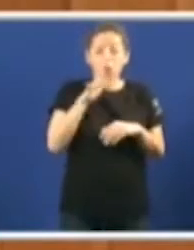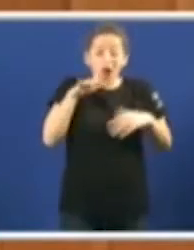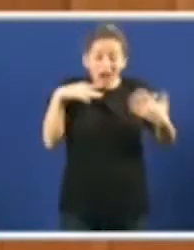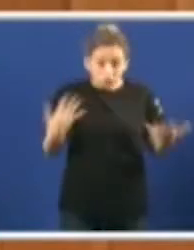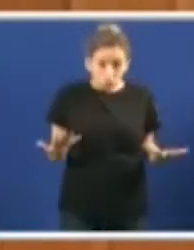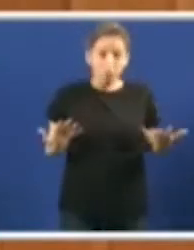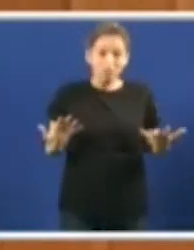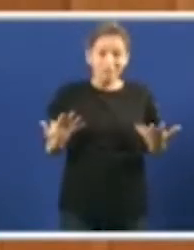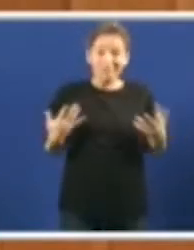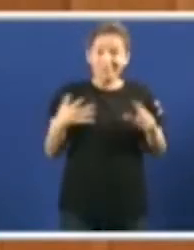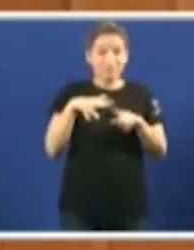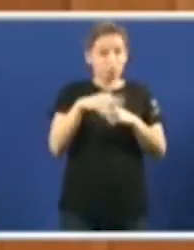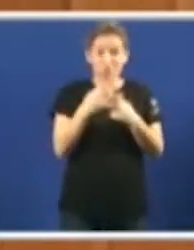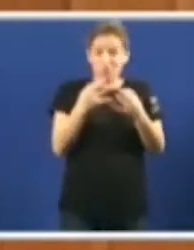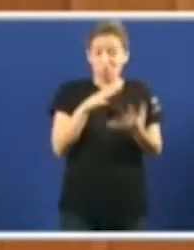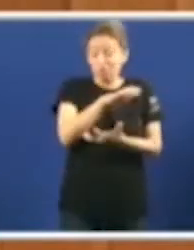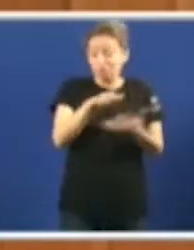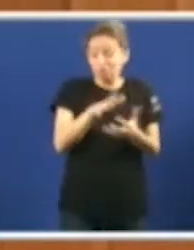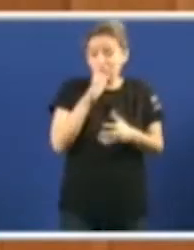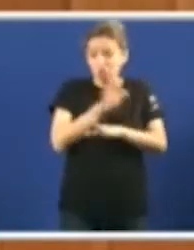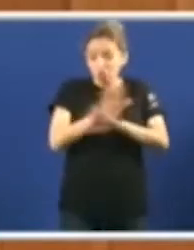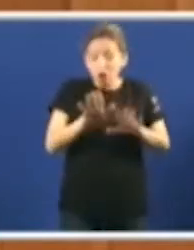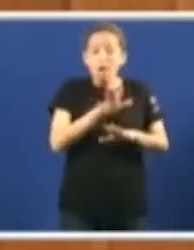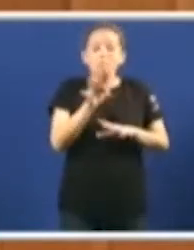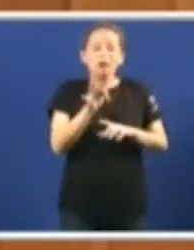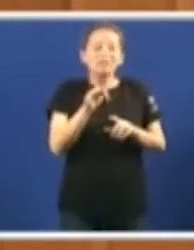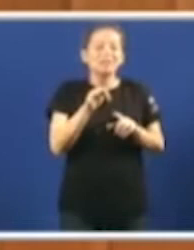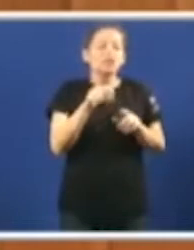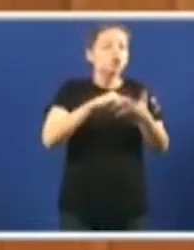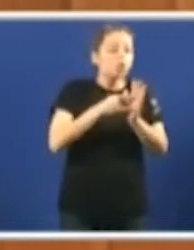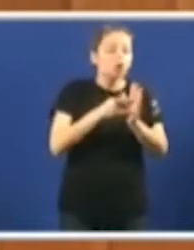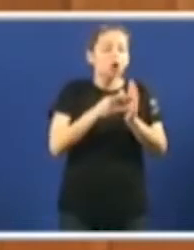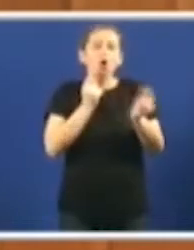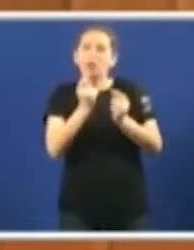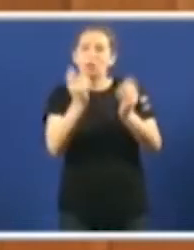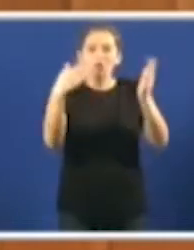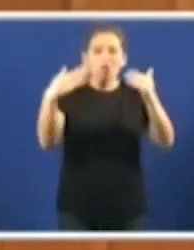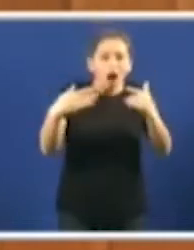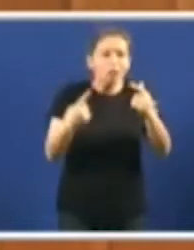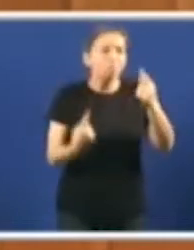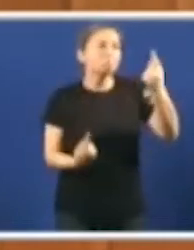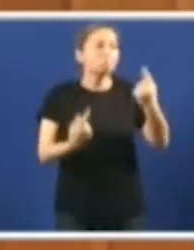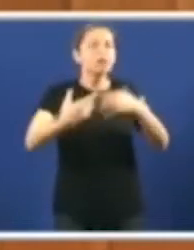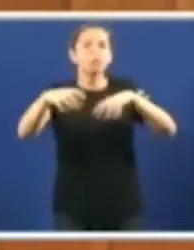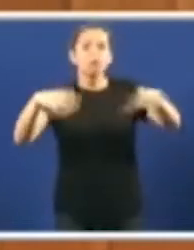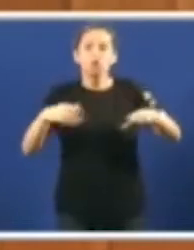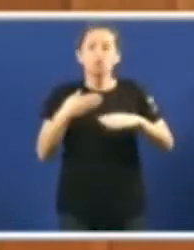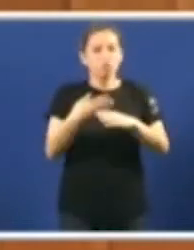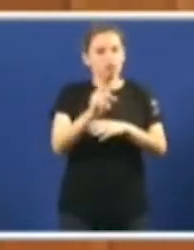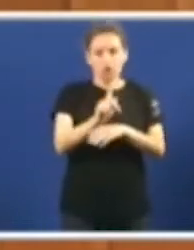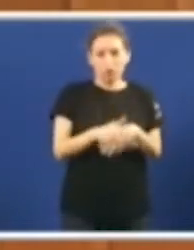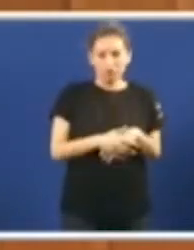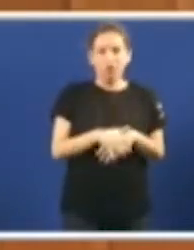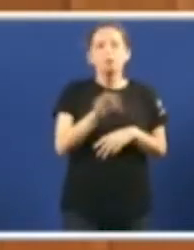auténtico caos e as respostas son totalmente descoordinadas, parciais e non son suficientes. En primeiro lugar, pensamos que hai